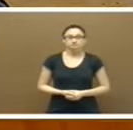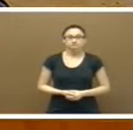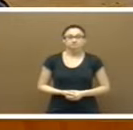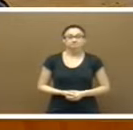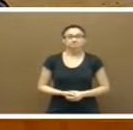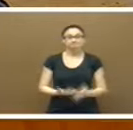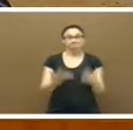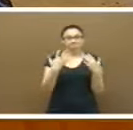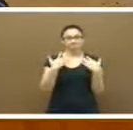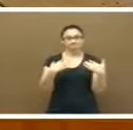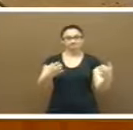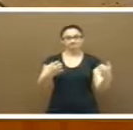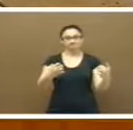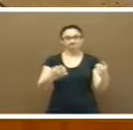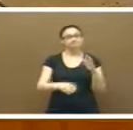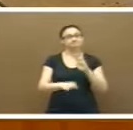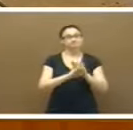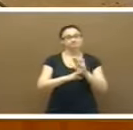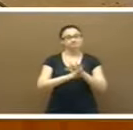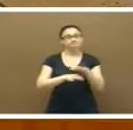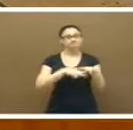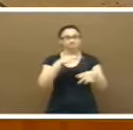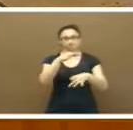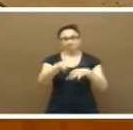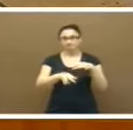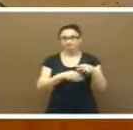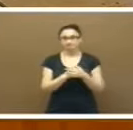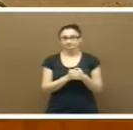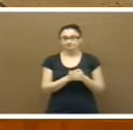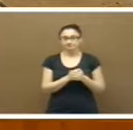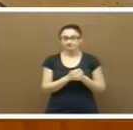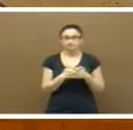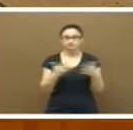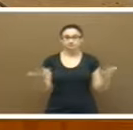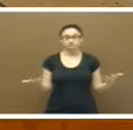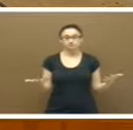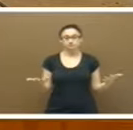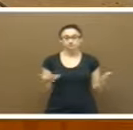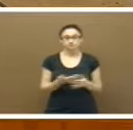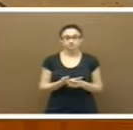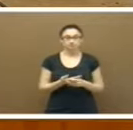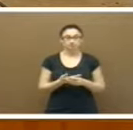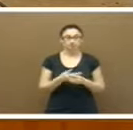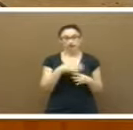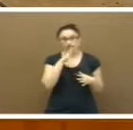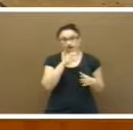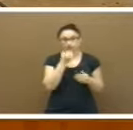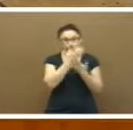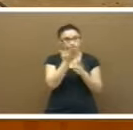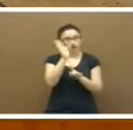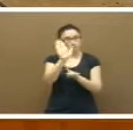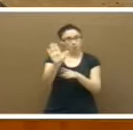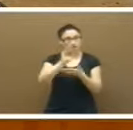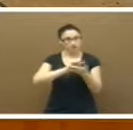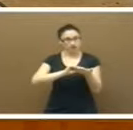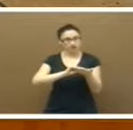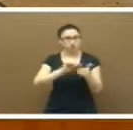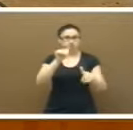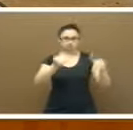Señorías, queda reanudada la sesión plenaria y vamos a proceder a votar las propuestas de resolución con